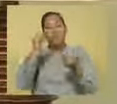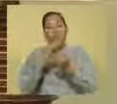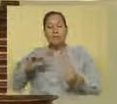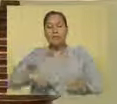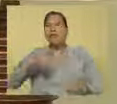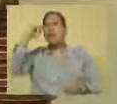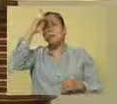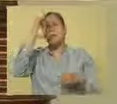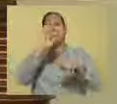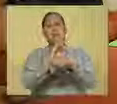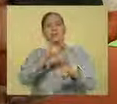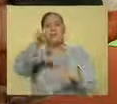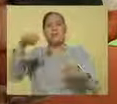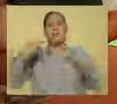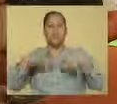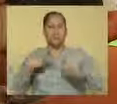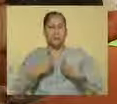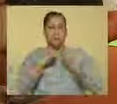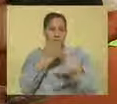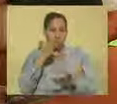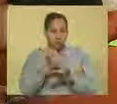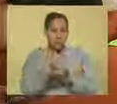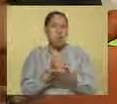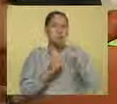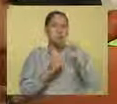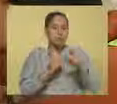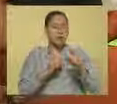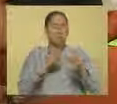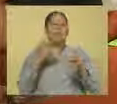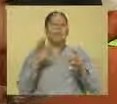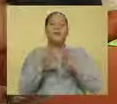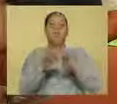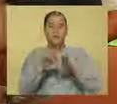pensando siempre en el bienestar de los ciudadanos y esta vez no se queda atrás a través de este programa.